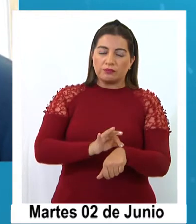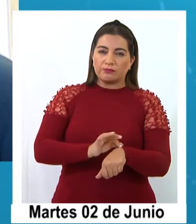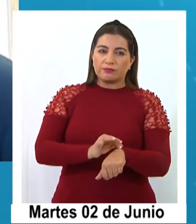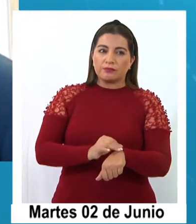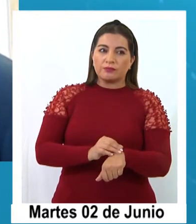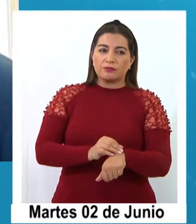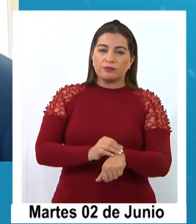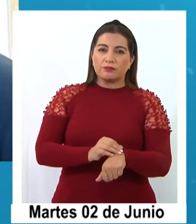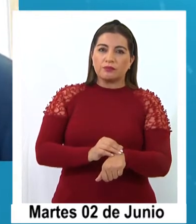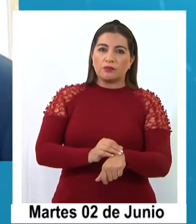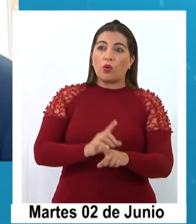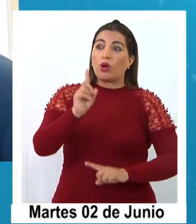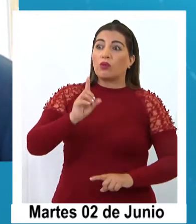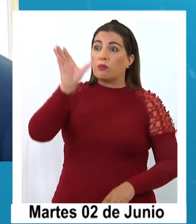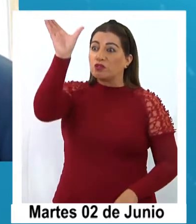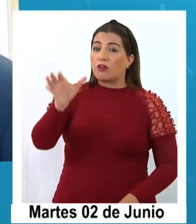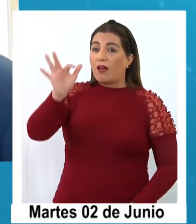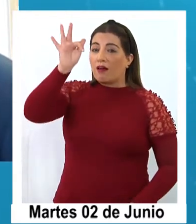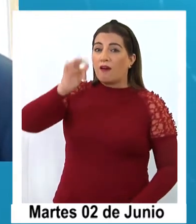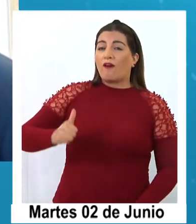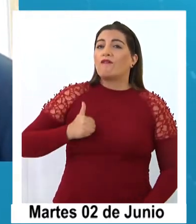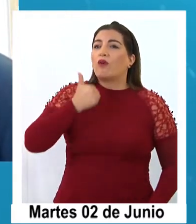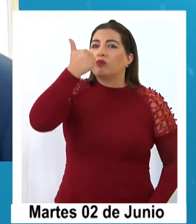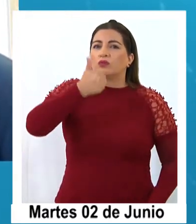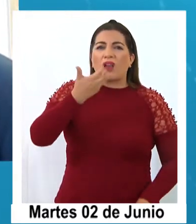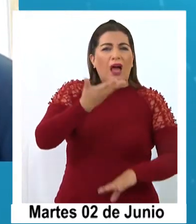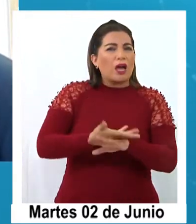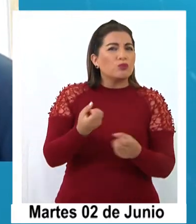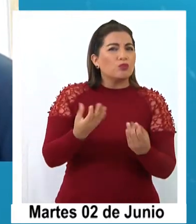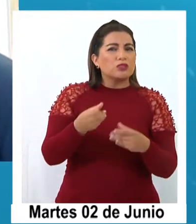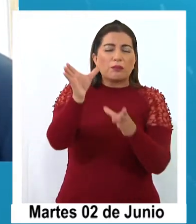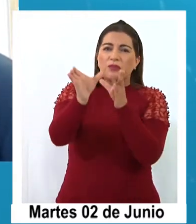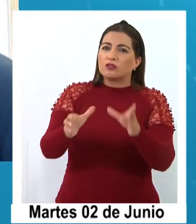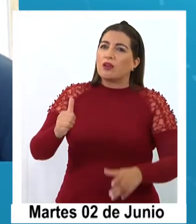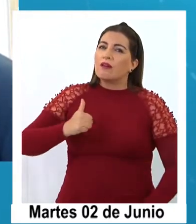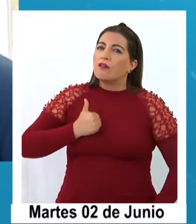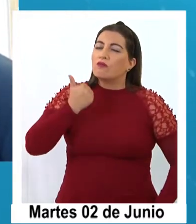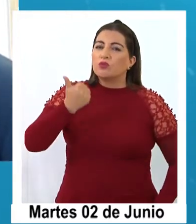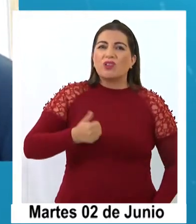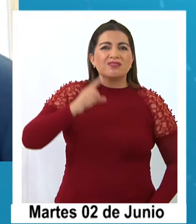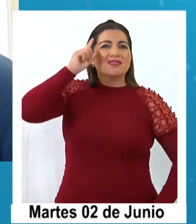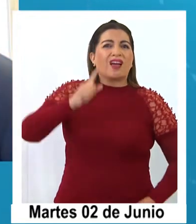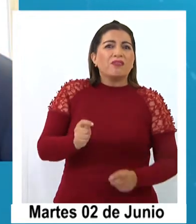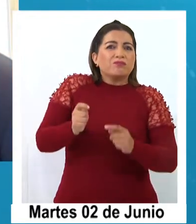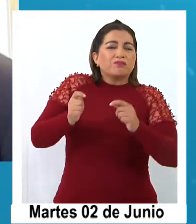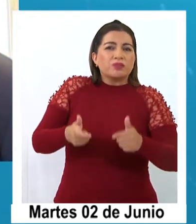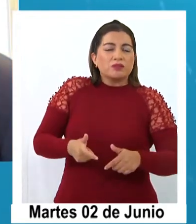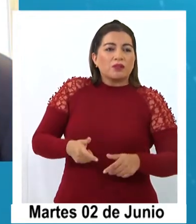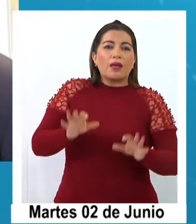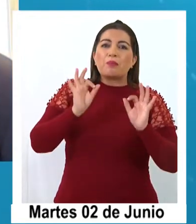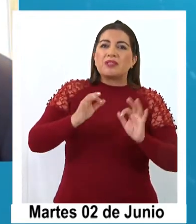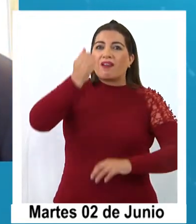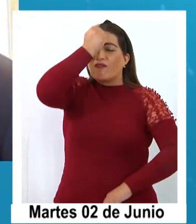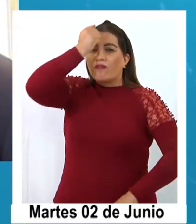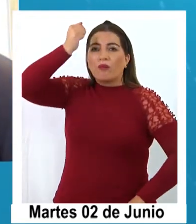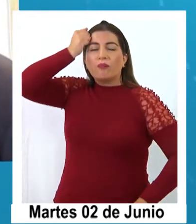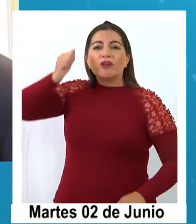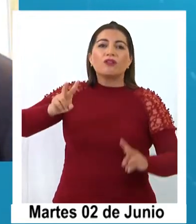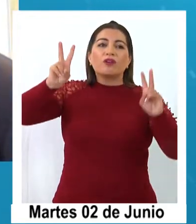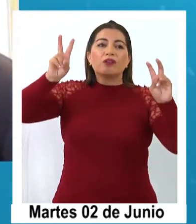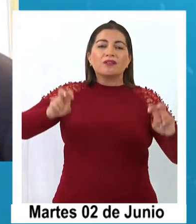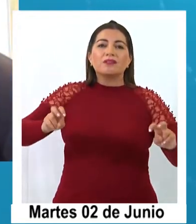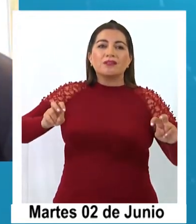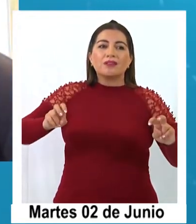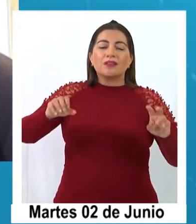las fuerzas de voluntariado. Aquí hay una cantidad enorme de voluntariado que está sumamente capacitado, especialmente bomberos en el tema, se llama